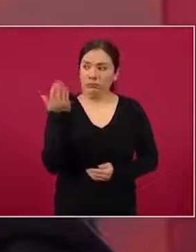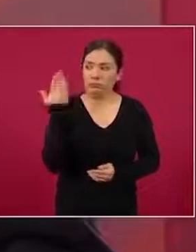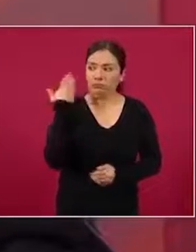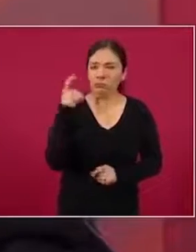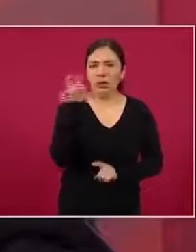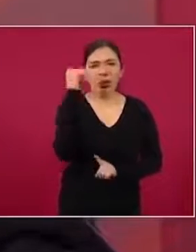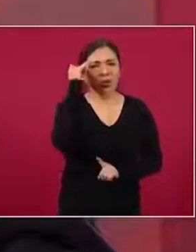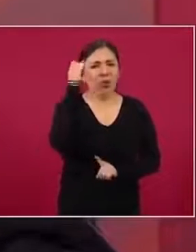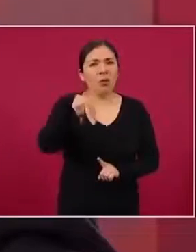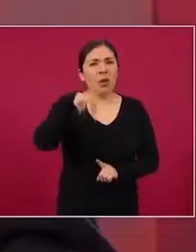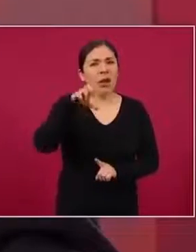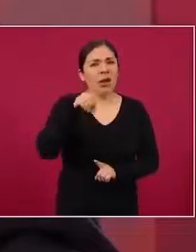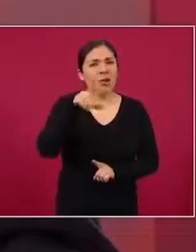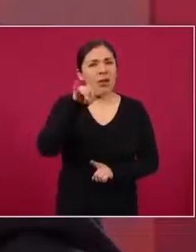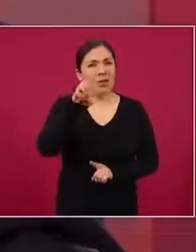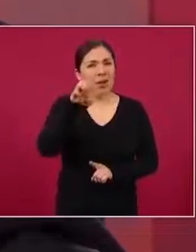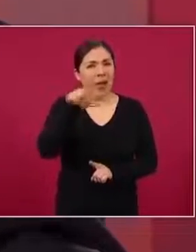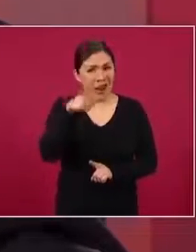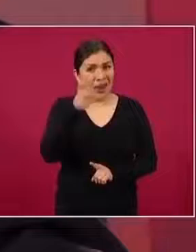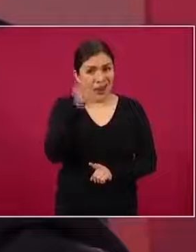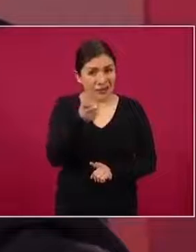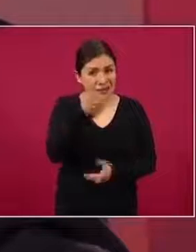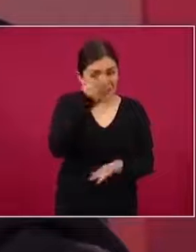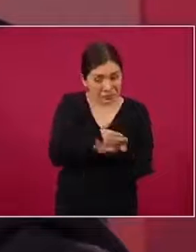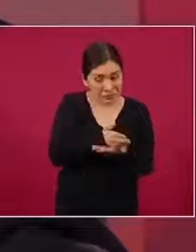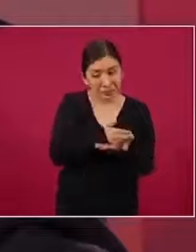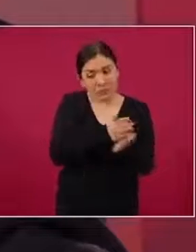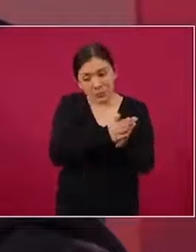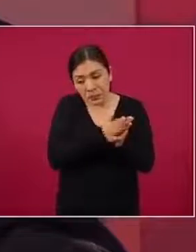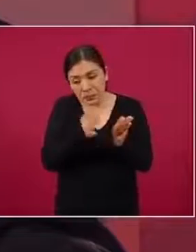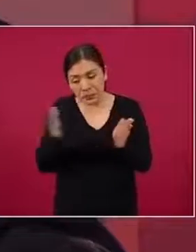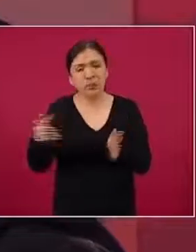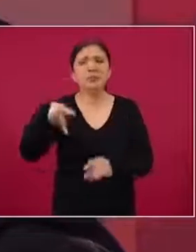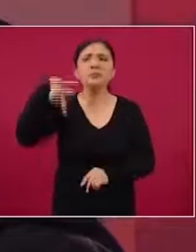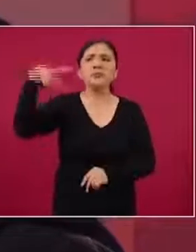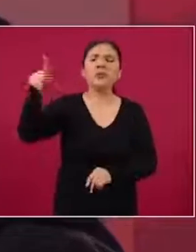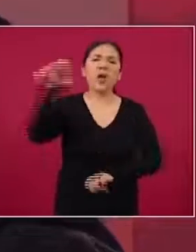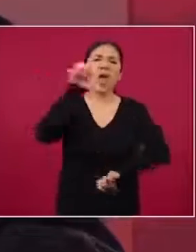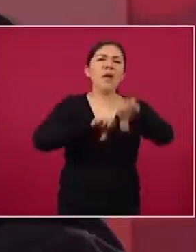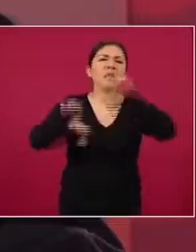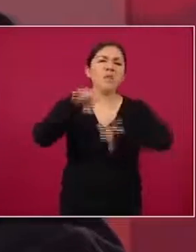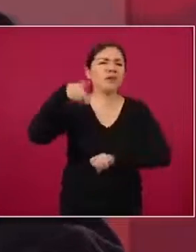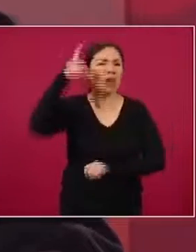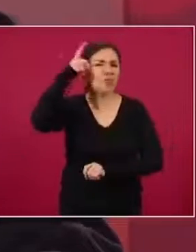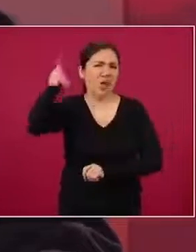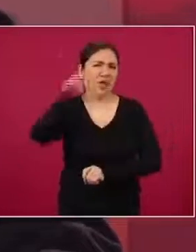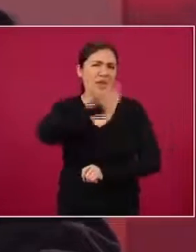durante el periodo neoliberal, empresas españolas,